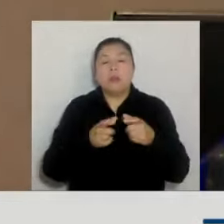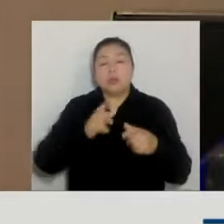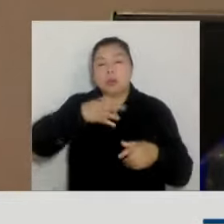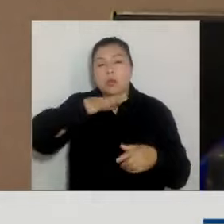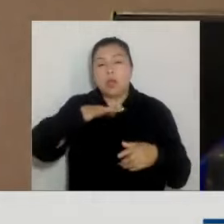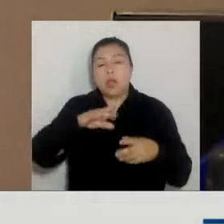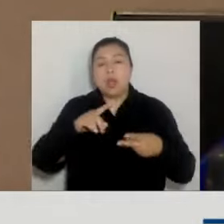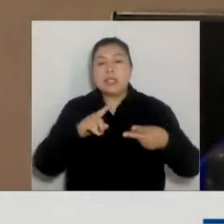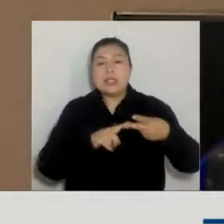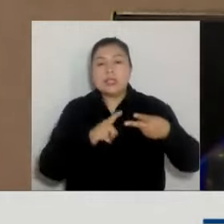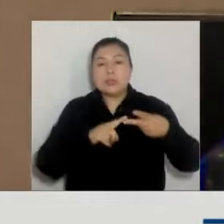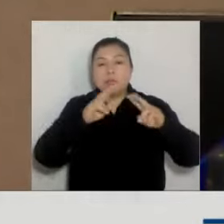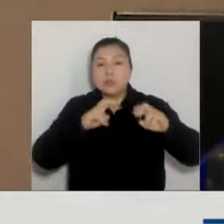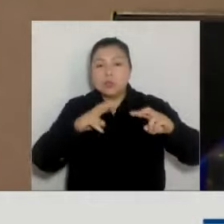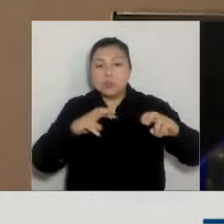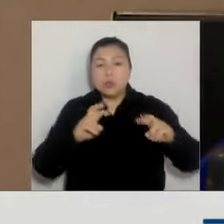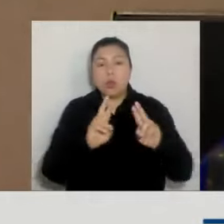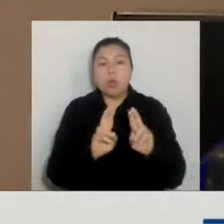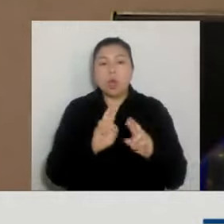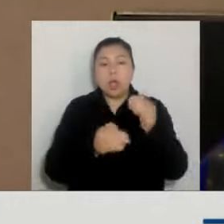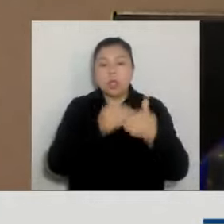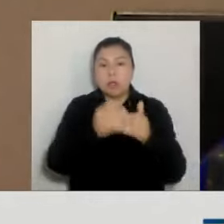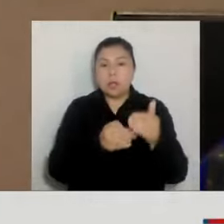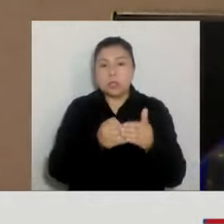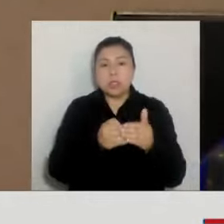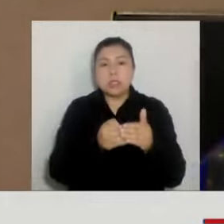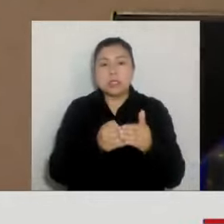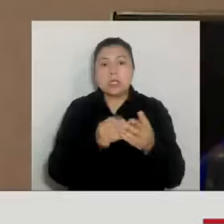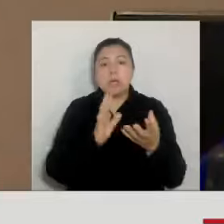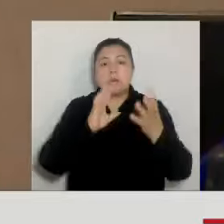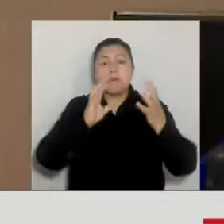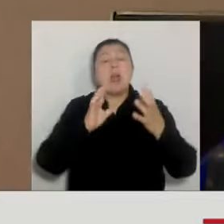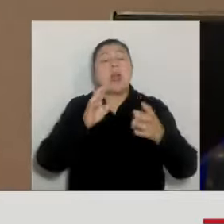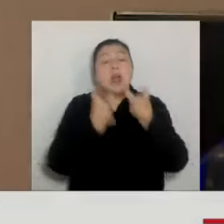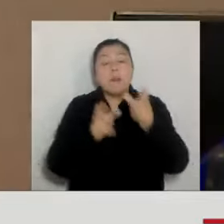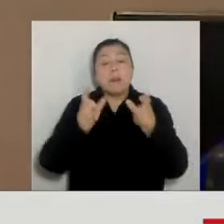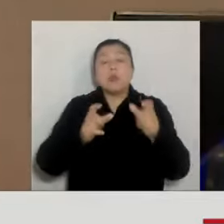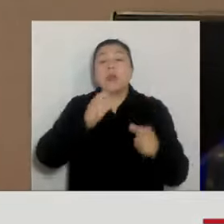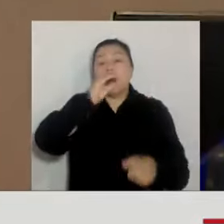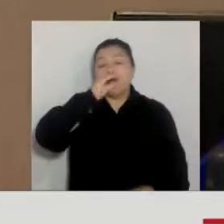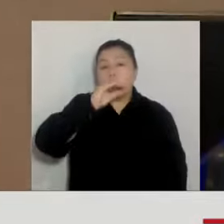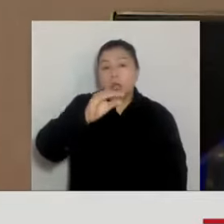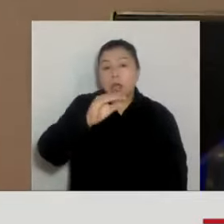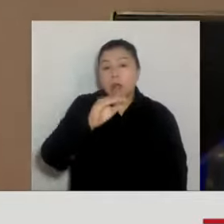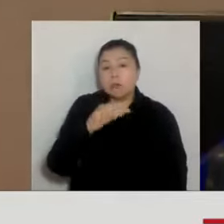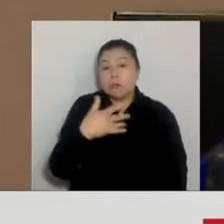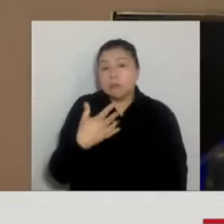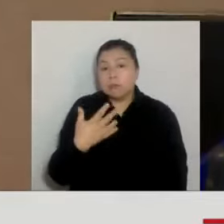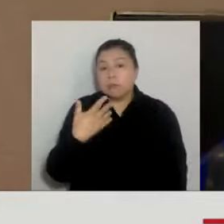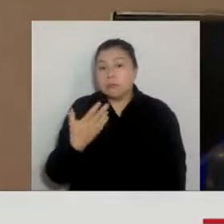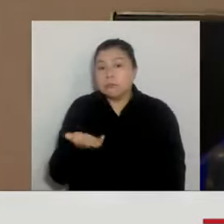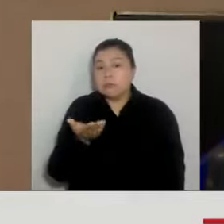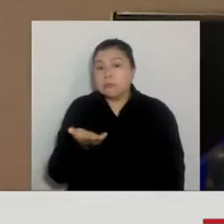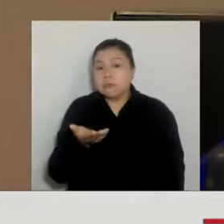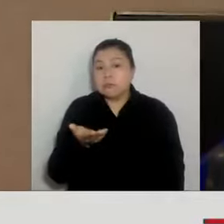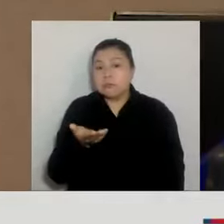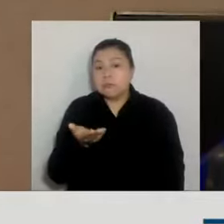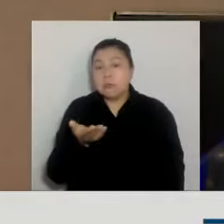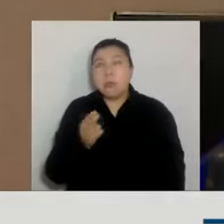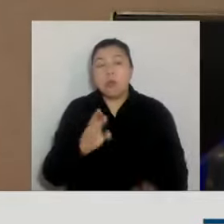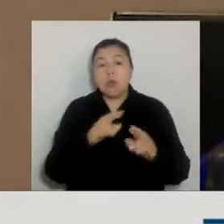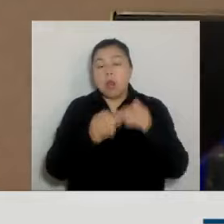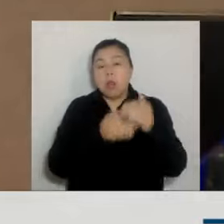revisión Así que esperemos que avance para el mundo agrícola es un proyecto relevante Y que debe avanzar